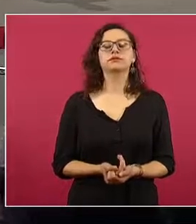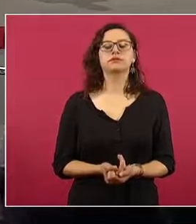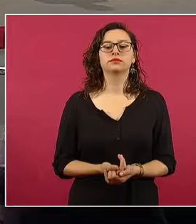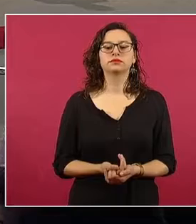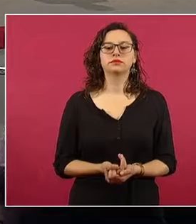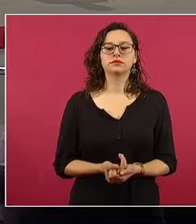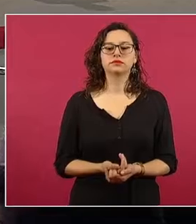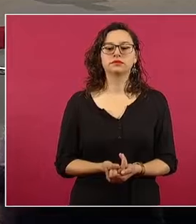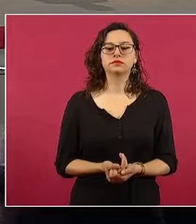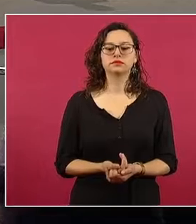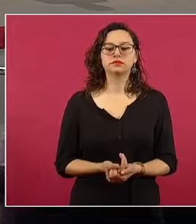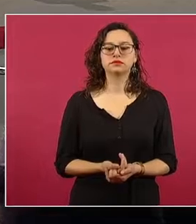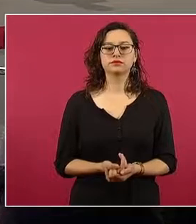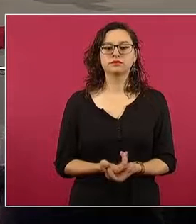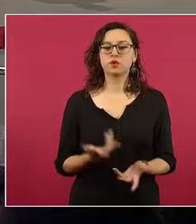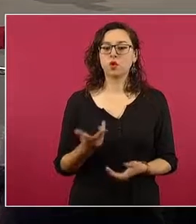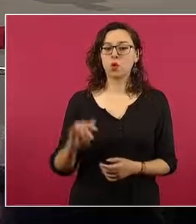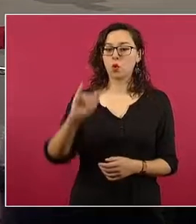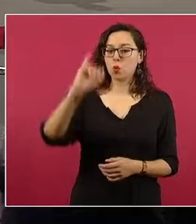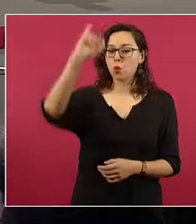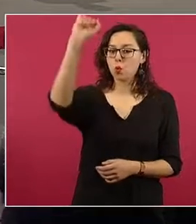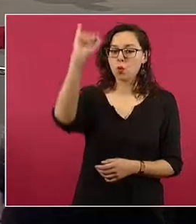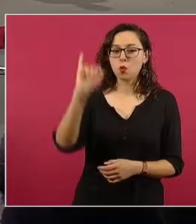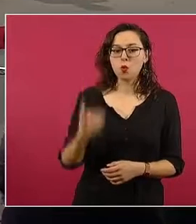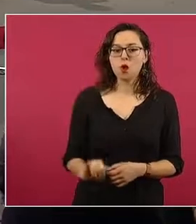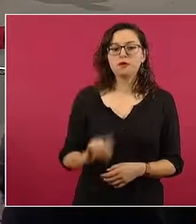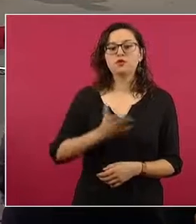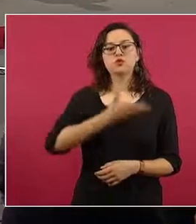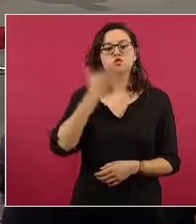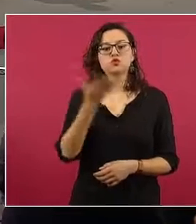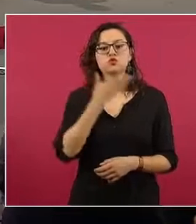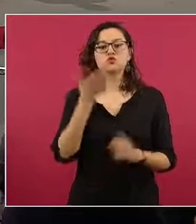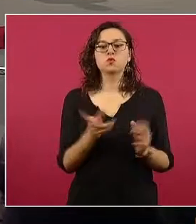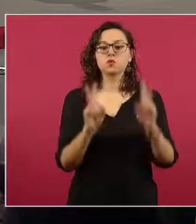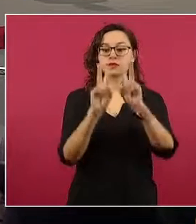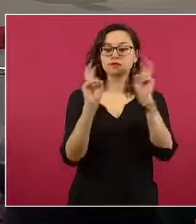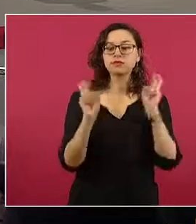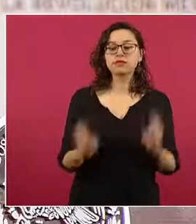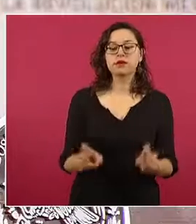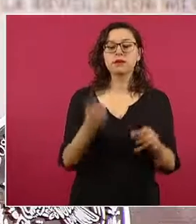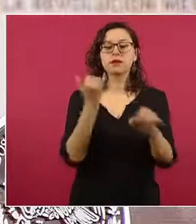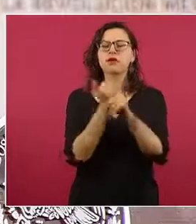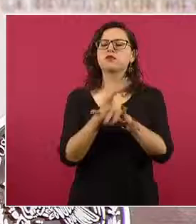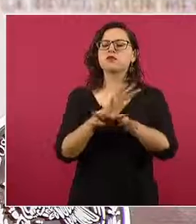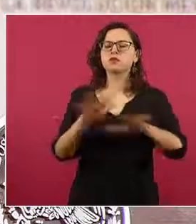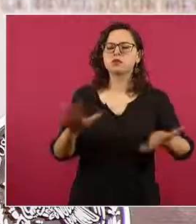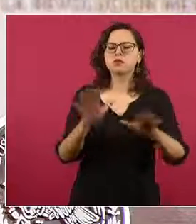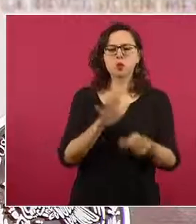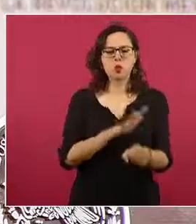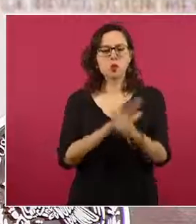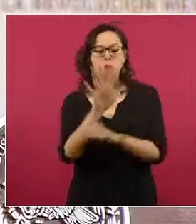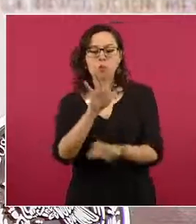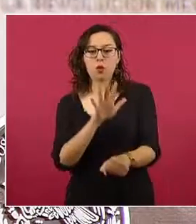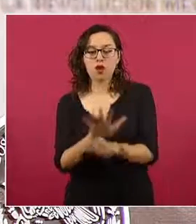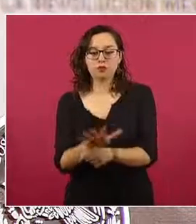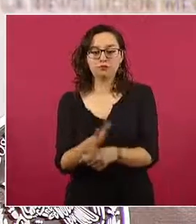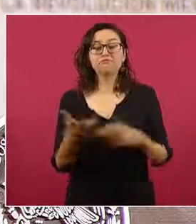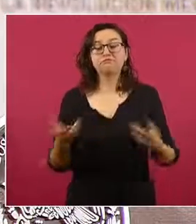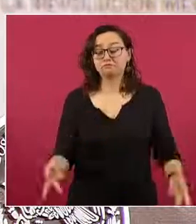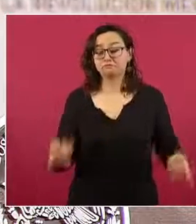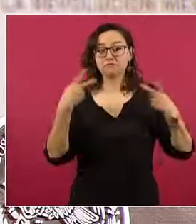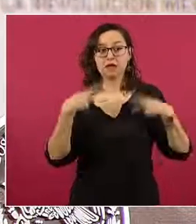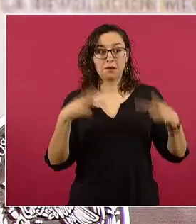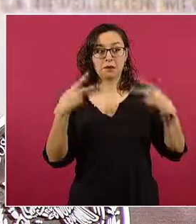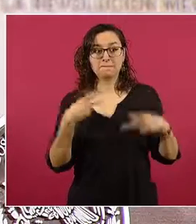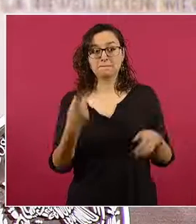decisión de no permitir la impunidad, de que si se comete un delito